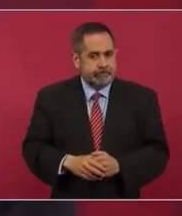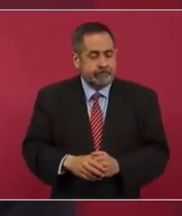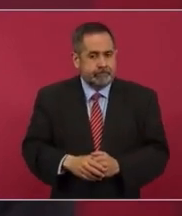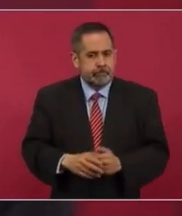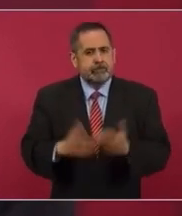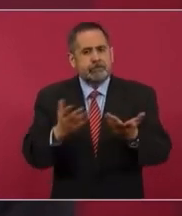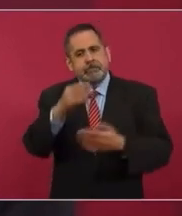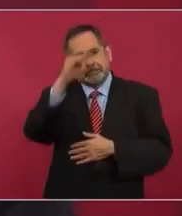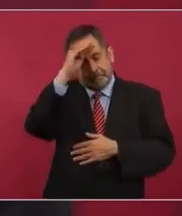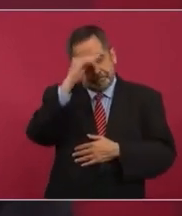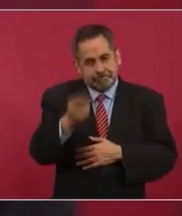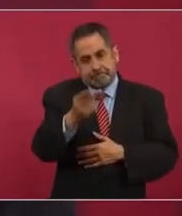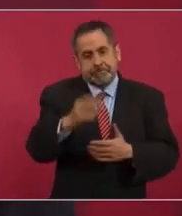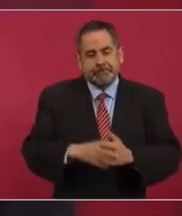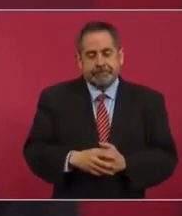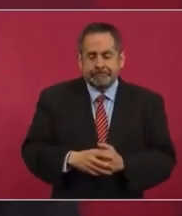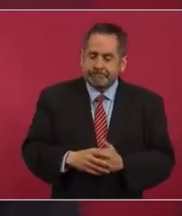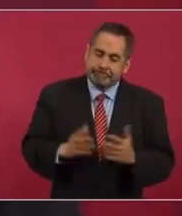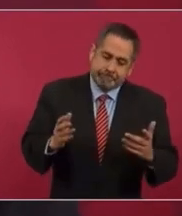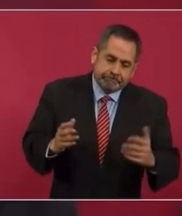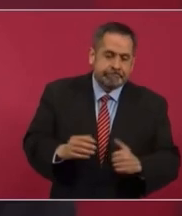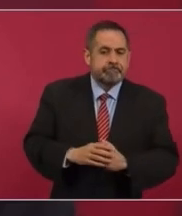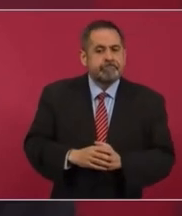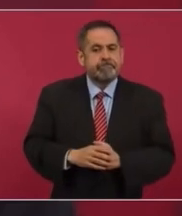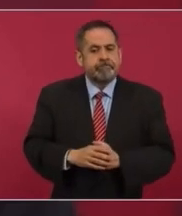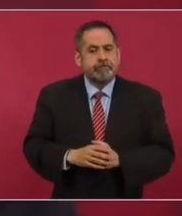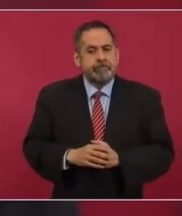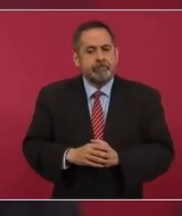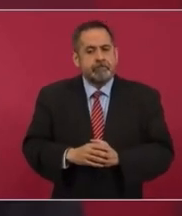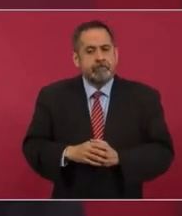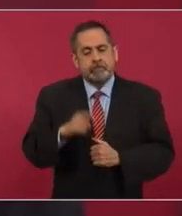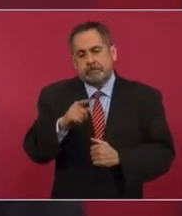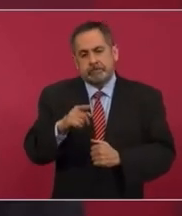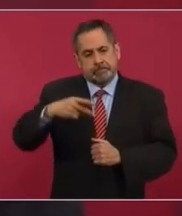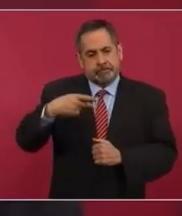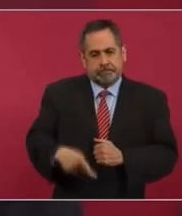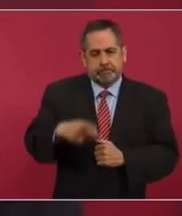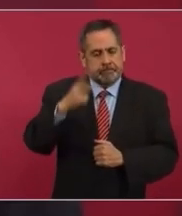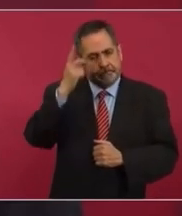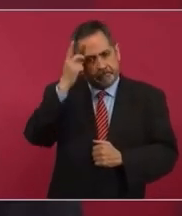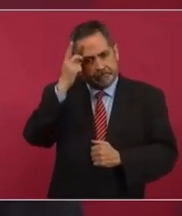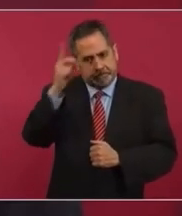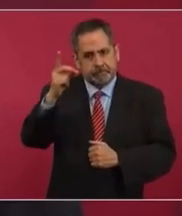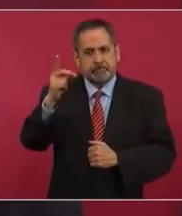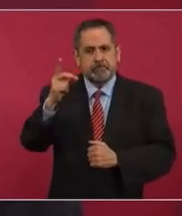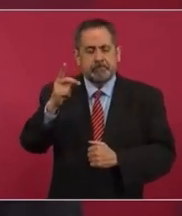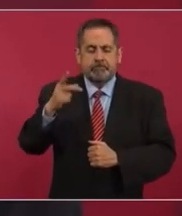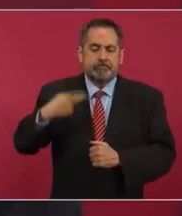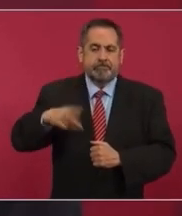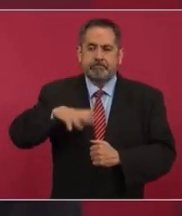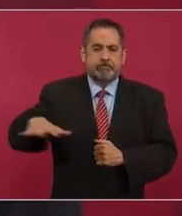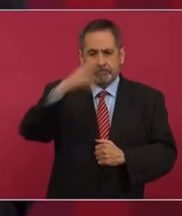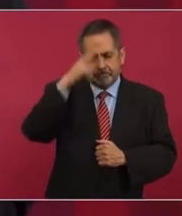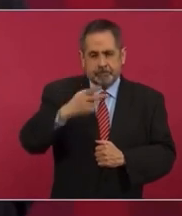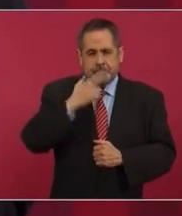¿Qué piensa usted? Pues que este es algo que le pertenece al pueblo de México,